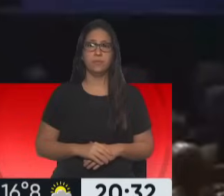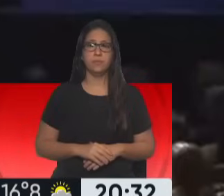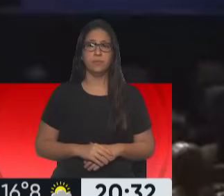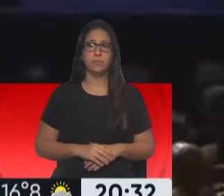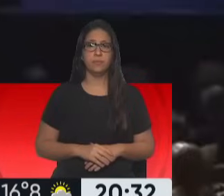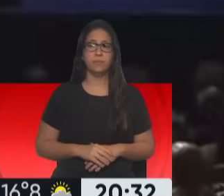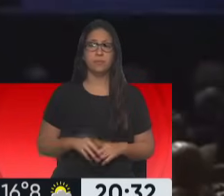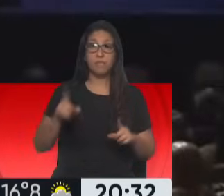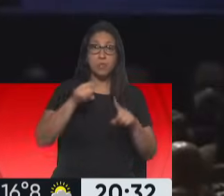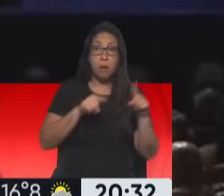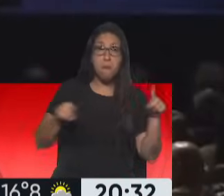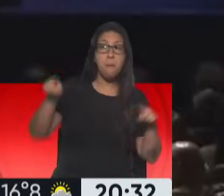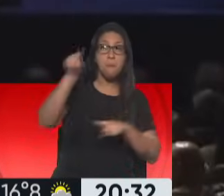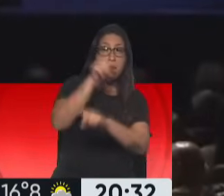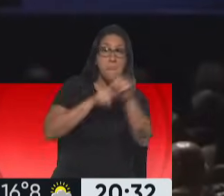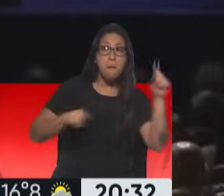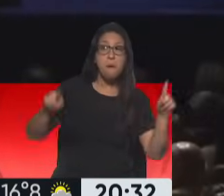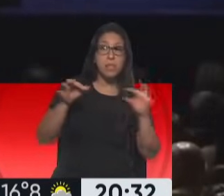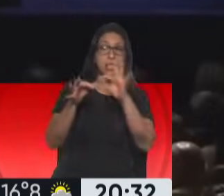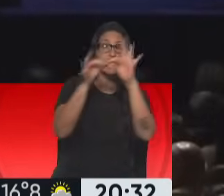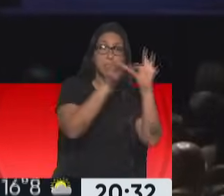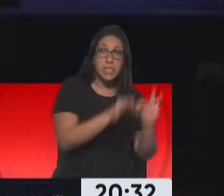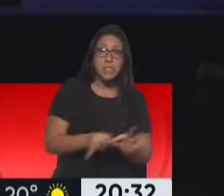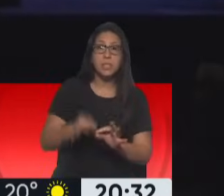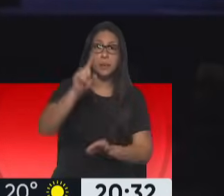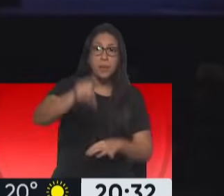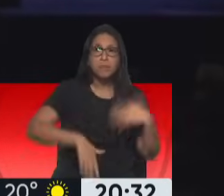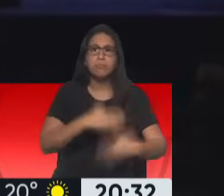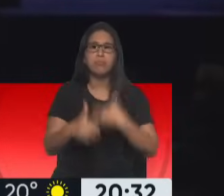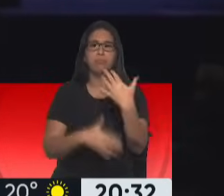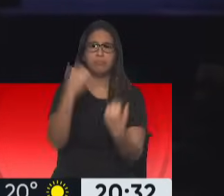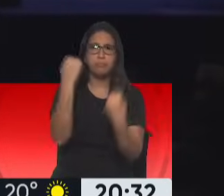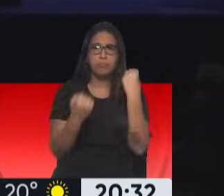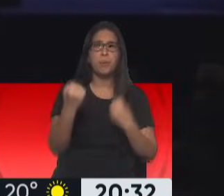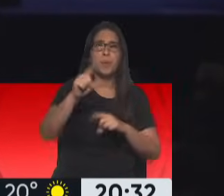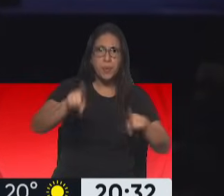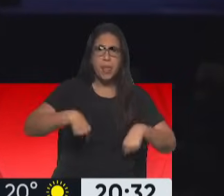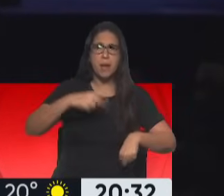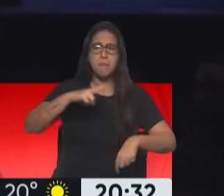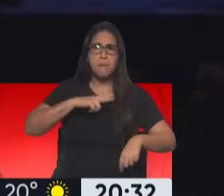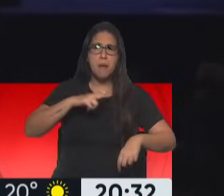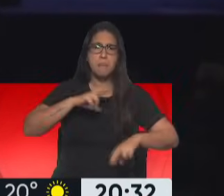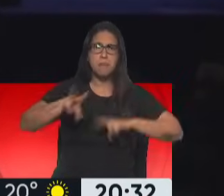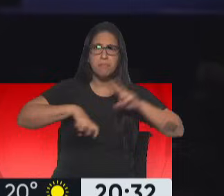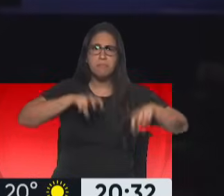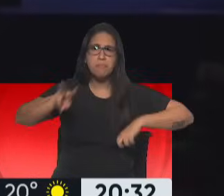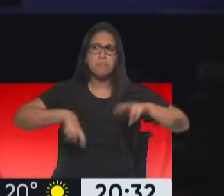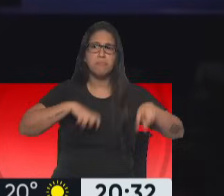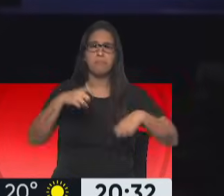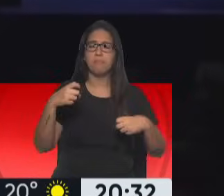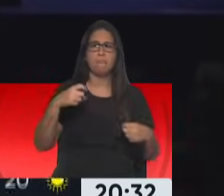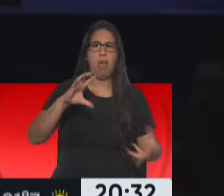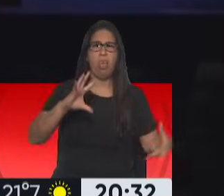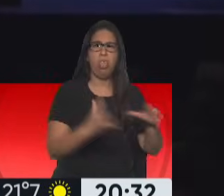Esta rueda virtuosa de crecimiento económico y generación de riqueza queda trunca y rota cuando el